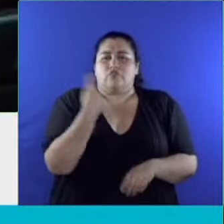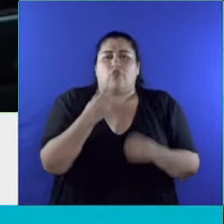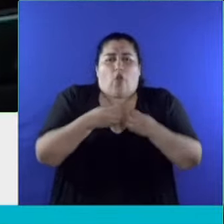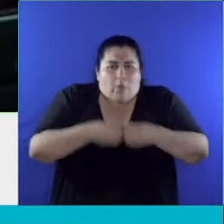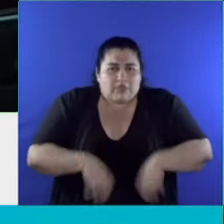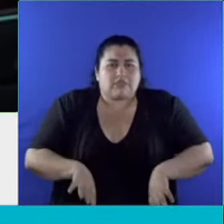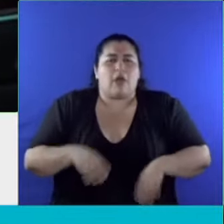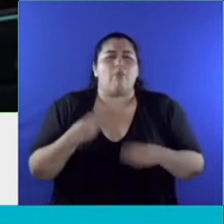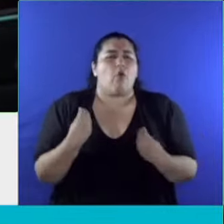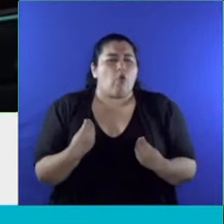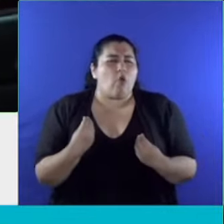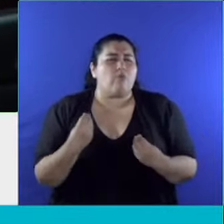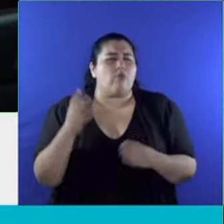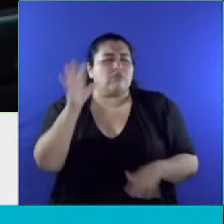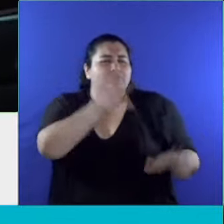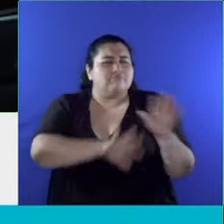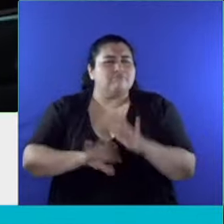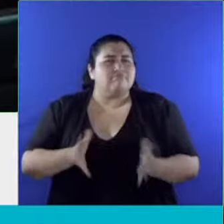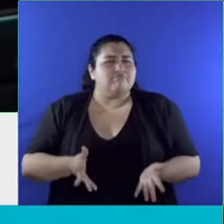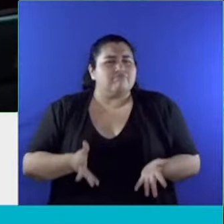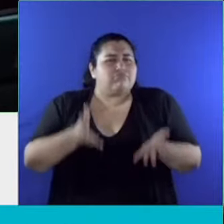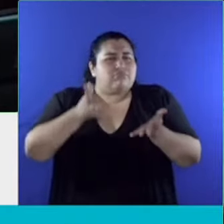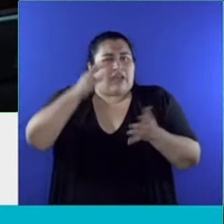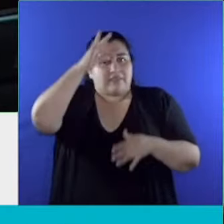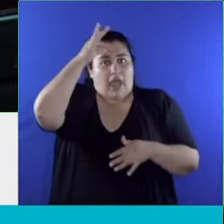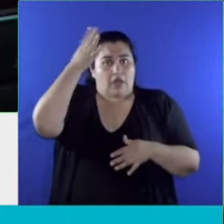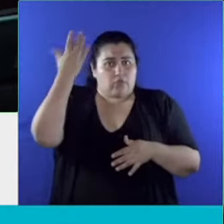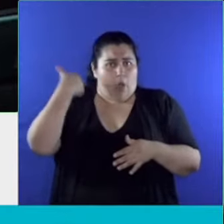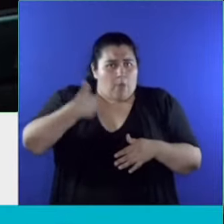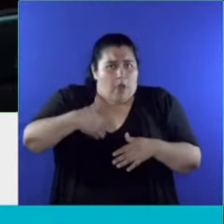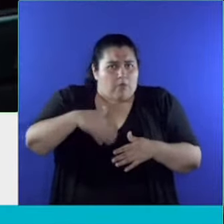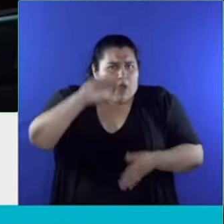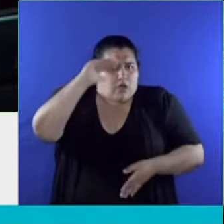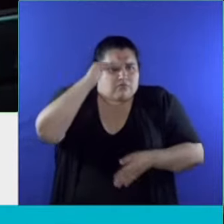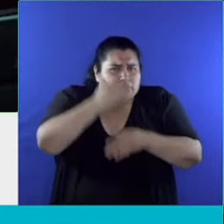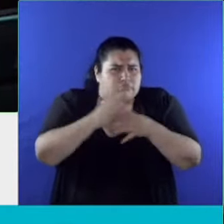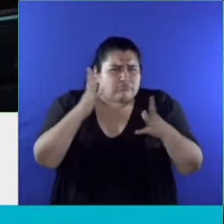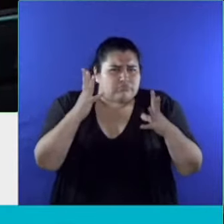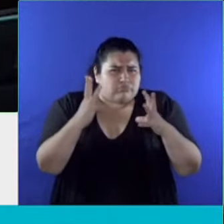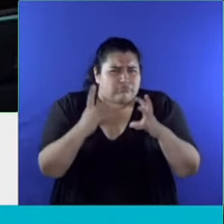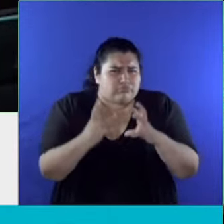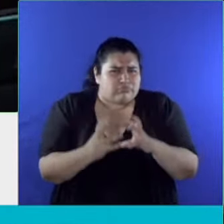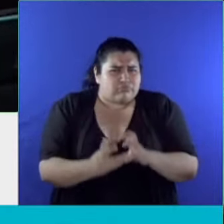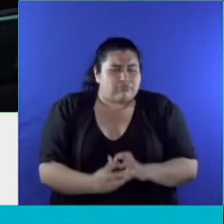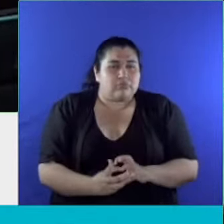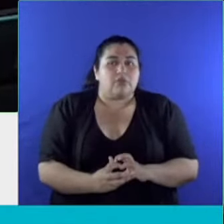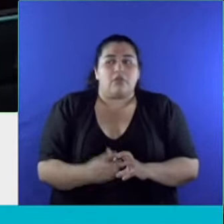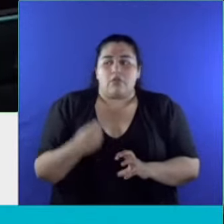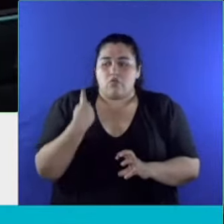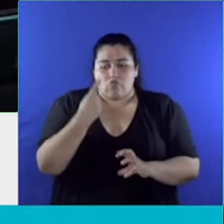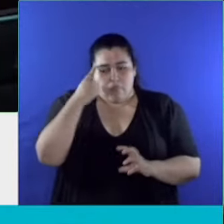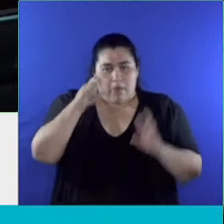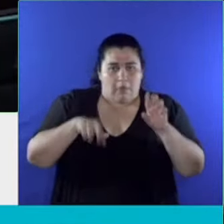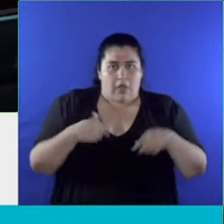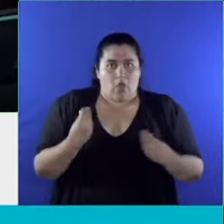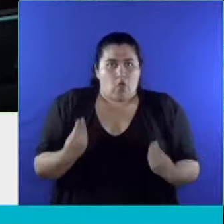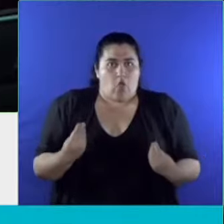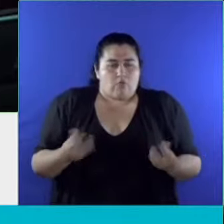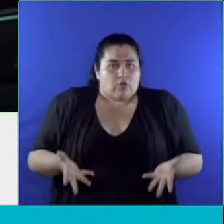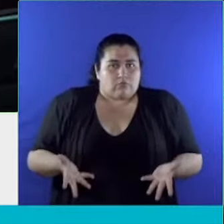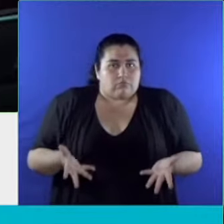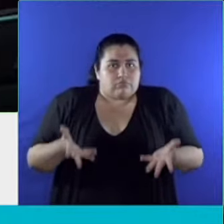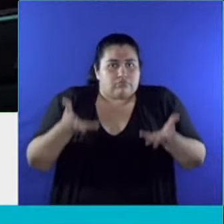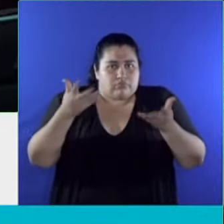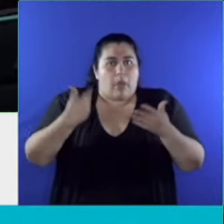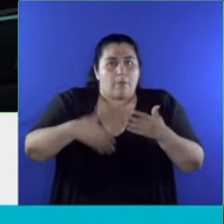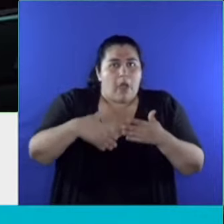hacemos para levantar re estructurar un teatro que estaba a punto de desmoronarse que se estaba cayendo que tenía peligro